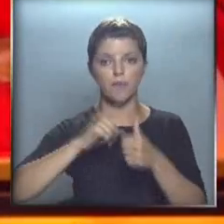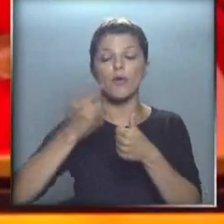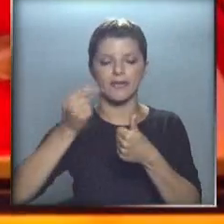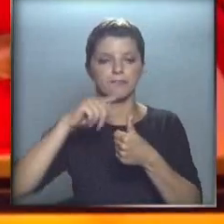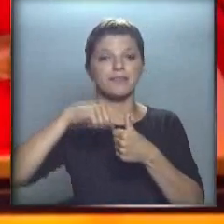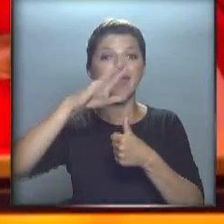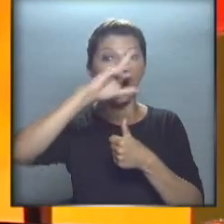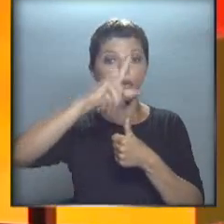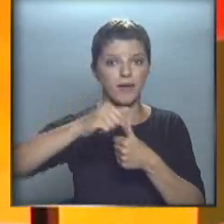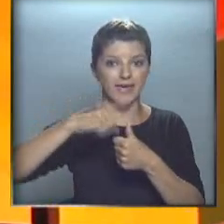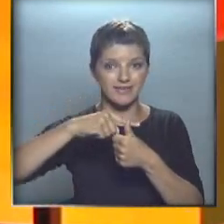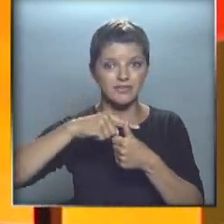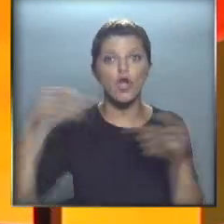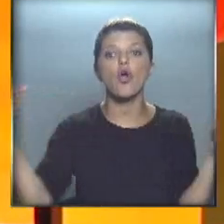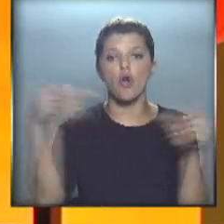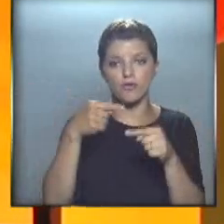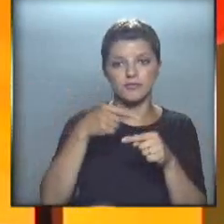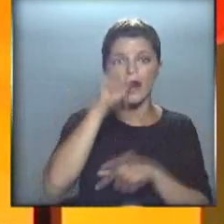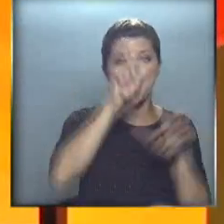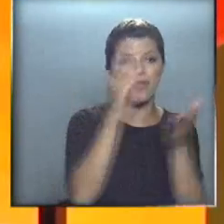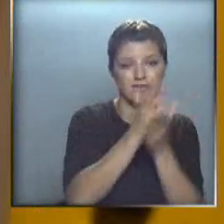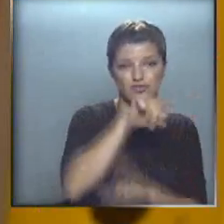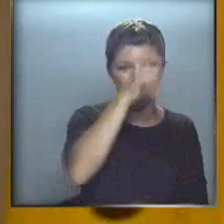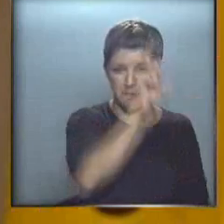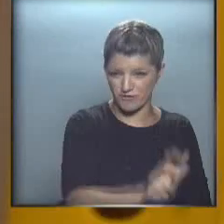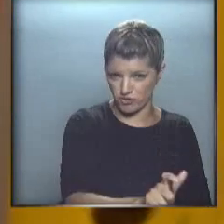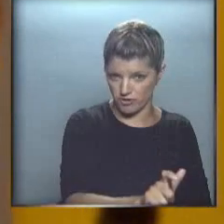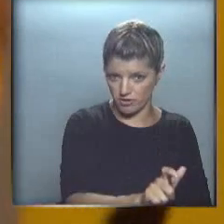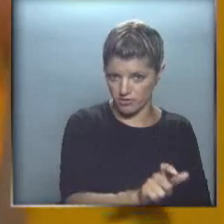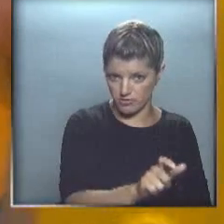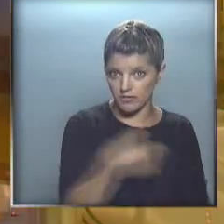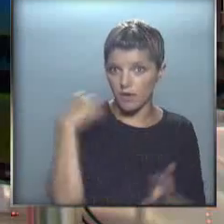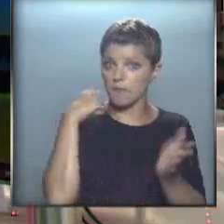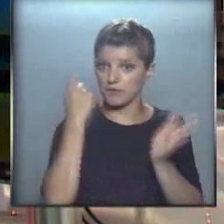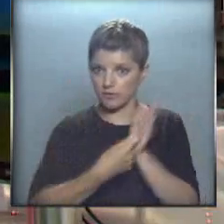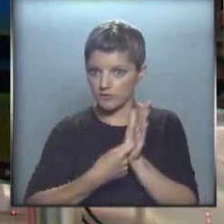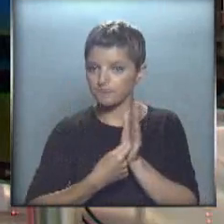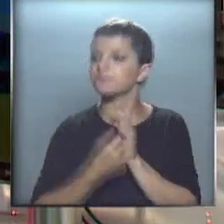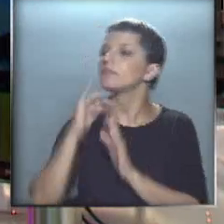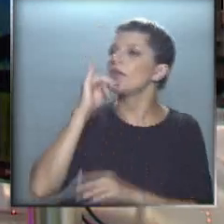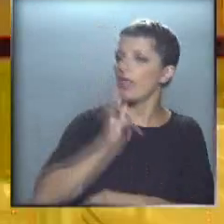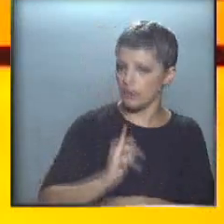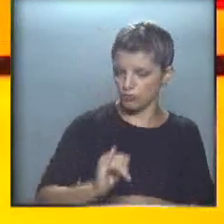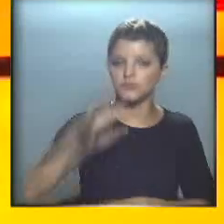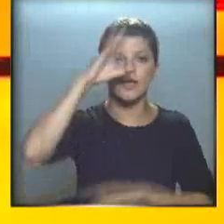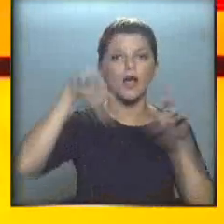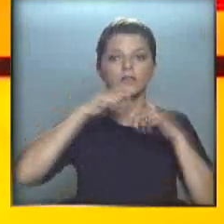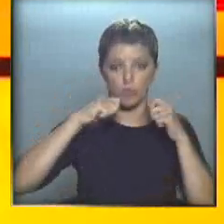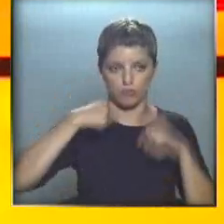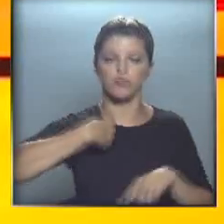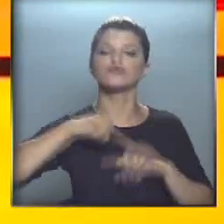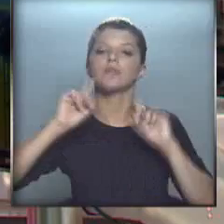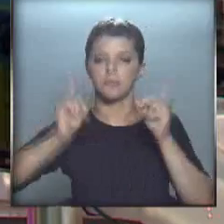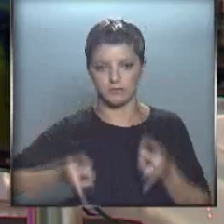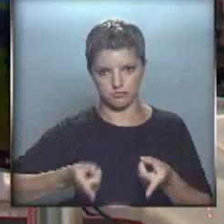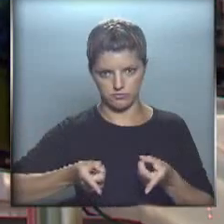tipificada como delito de lesa humanidad también. ¿La denuncia la hicieron las abuelas, Luis? La denuncia la hicieron las abuelas y también la hice yo. ¿Vos fuiste